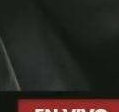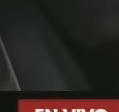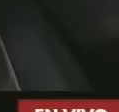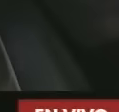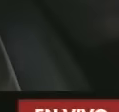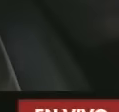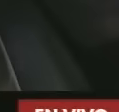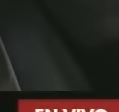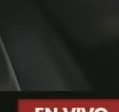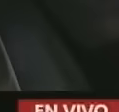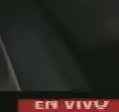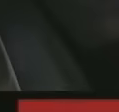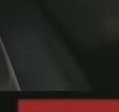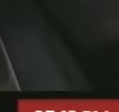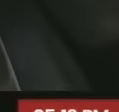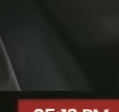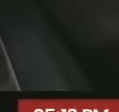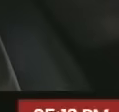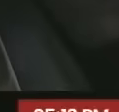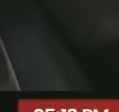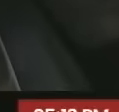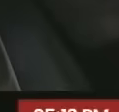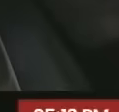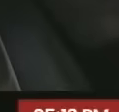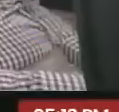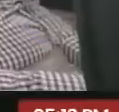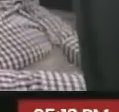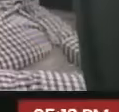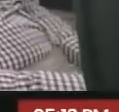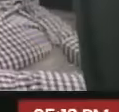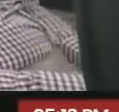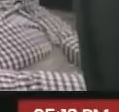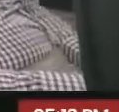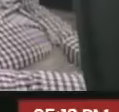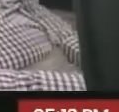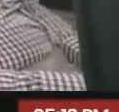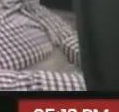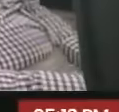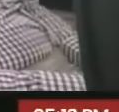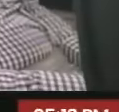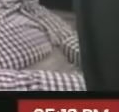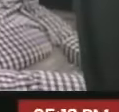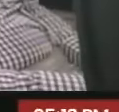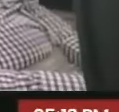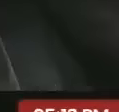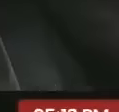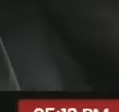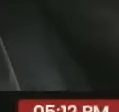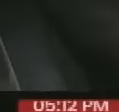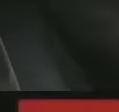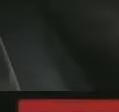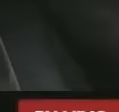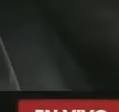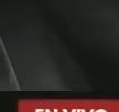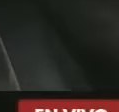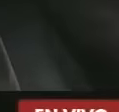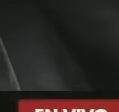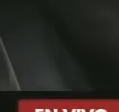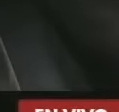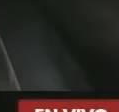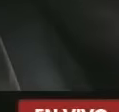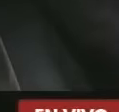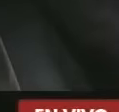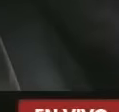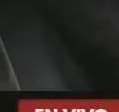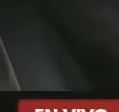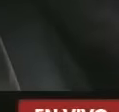mi conexión directa con lo que dicen las mujeres, con lo que dicen los consejos comunales y avanzar en esa dirección, que es lo que más